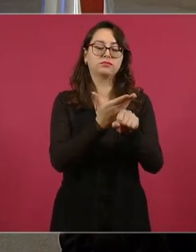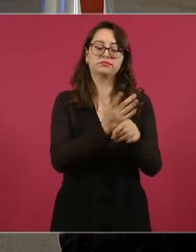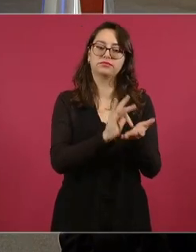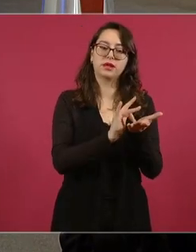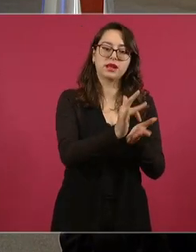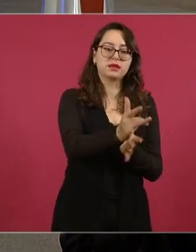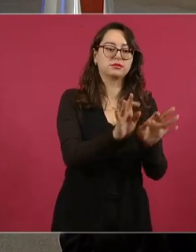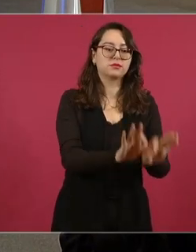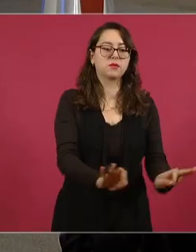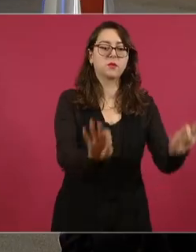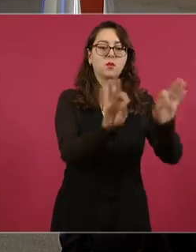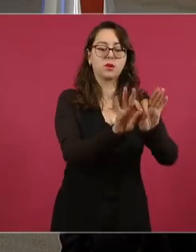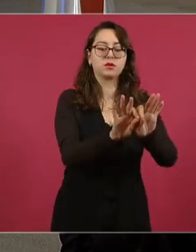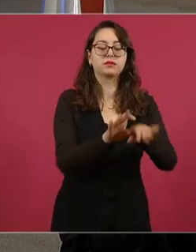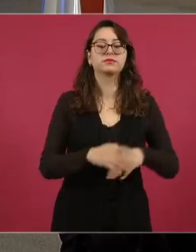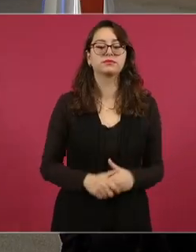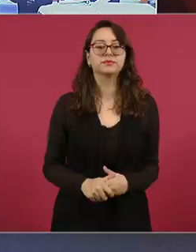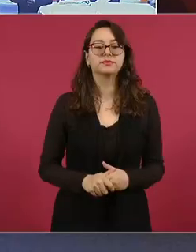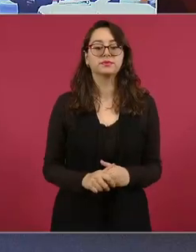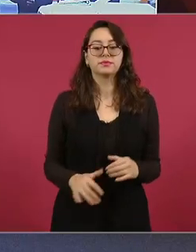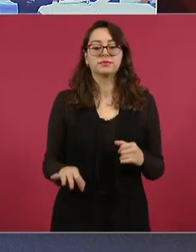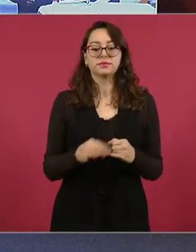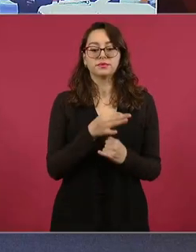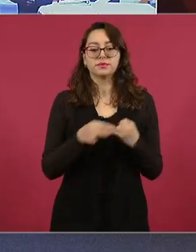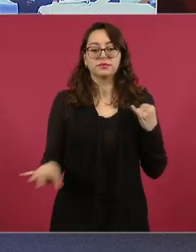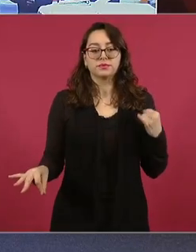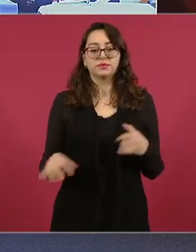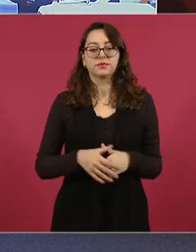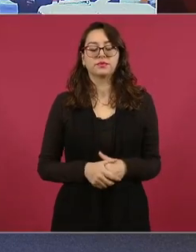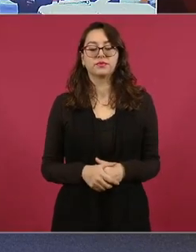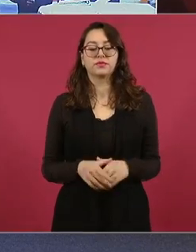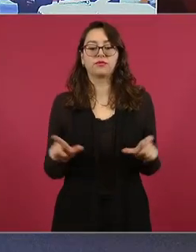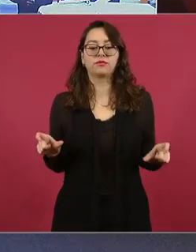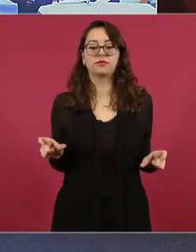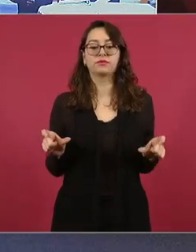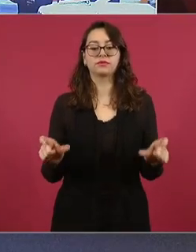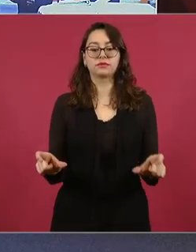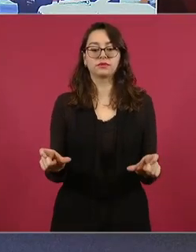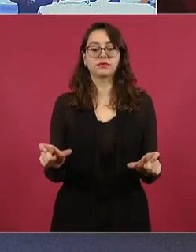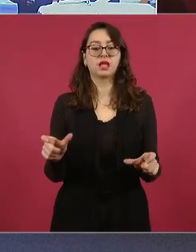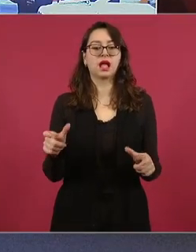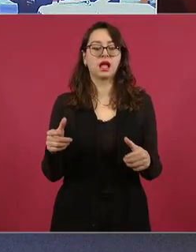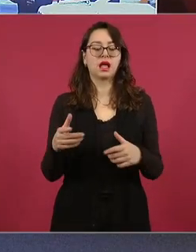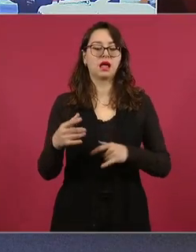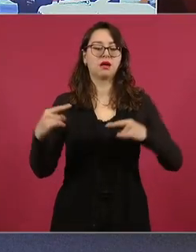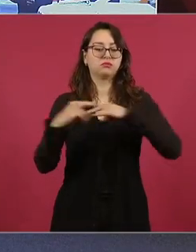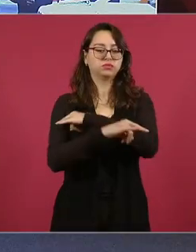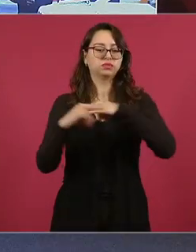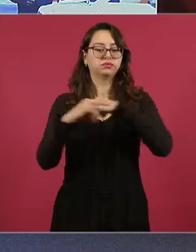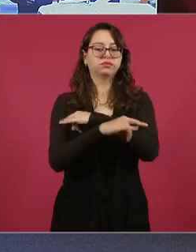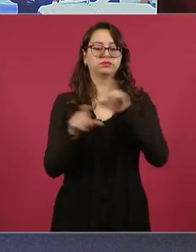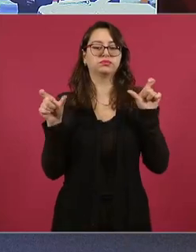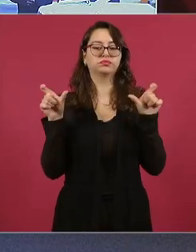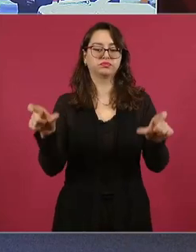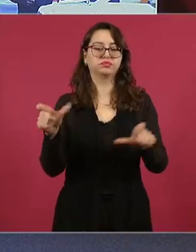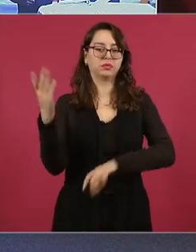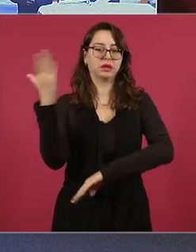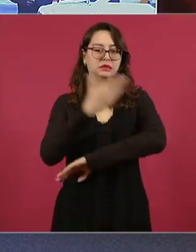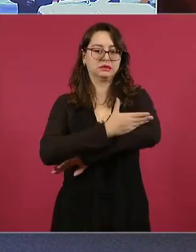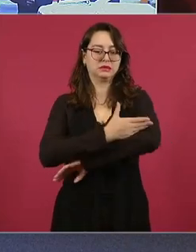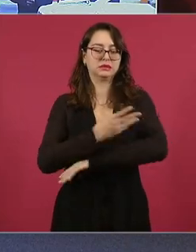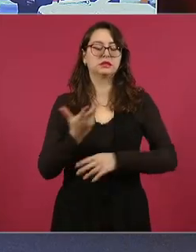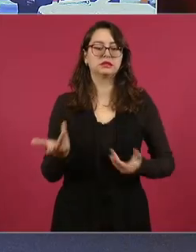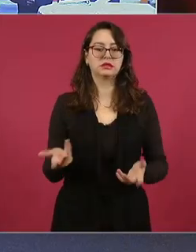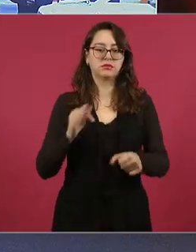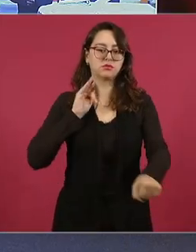Finalmente, la prevención de la toma de casetas. Este es un plan de